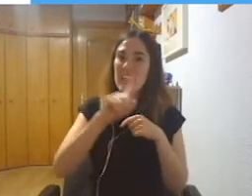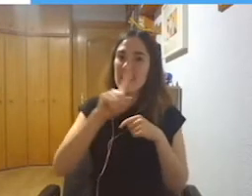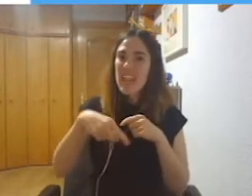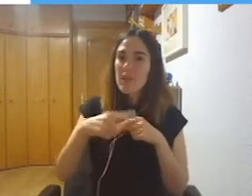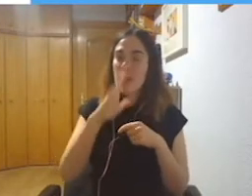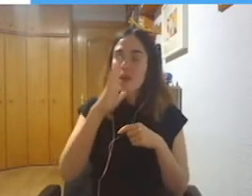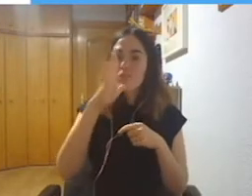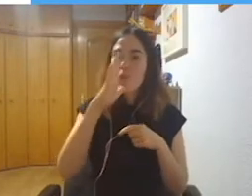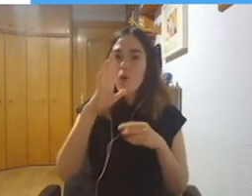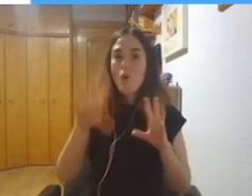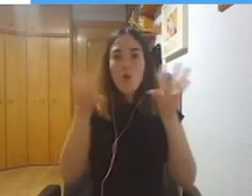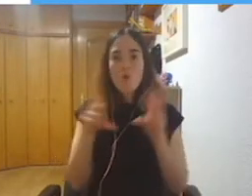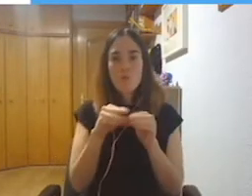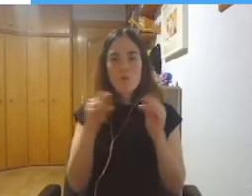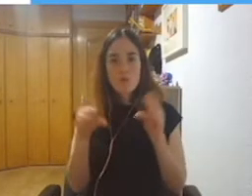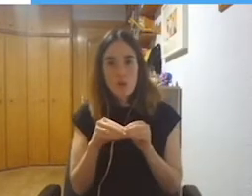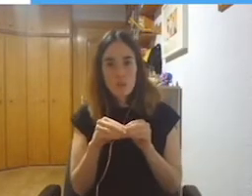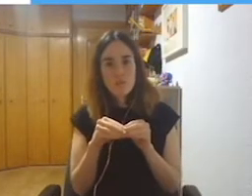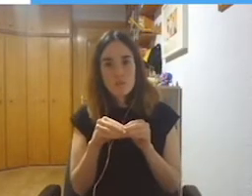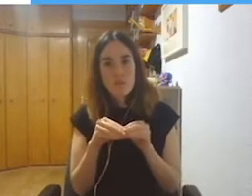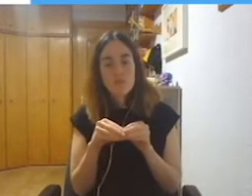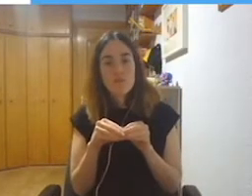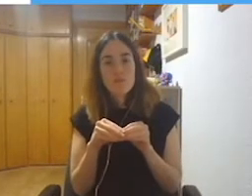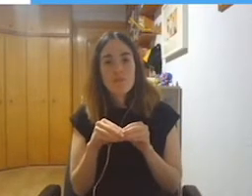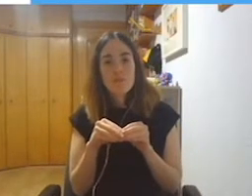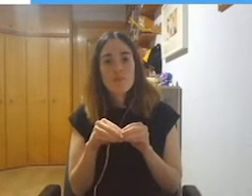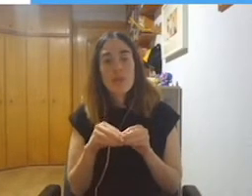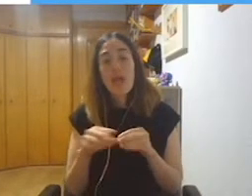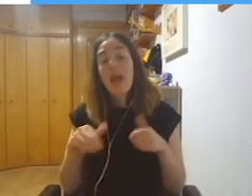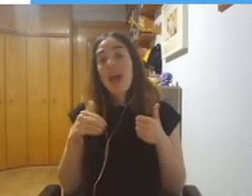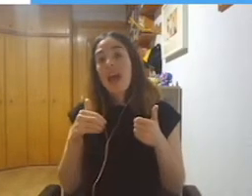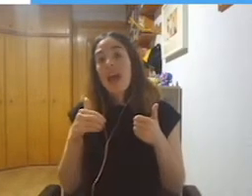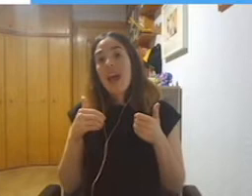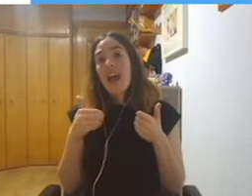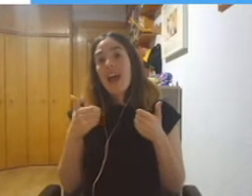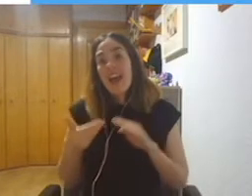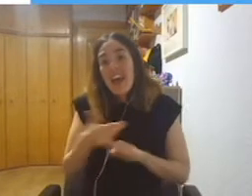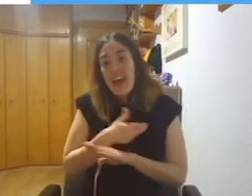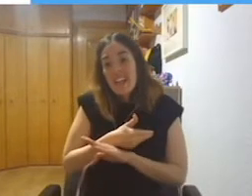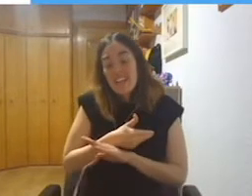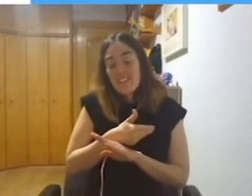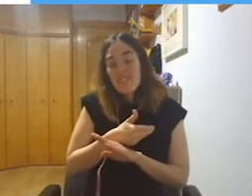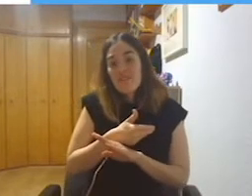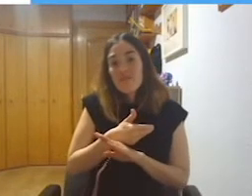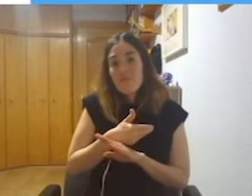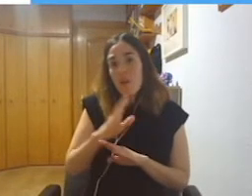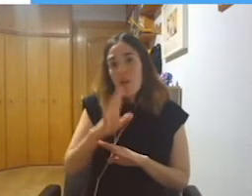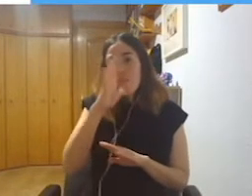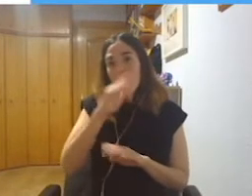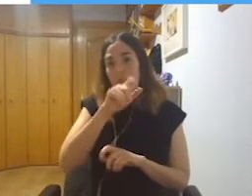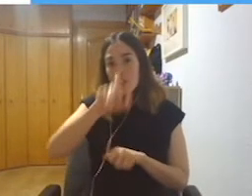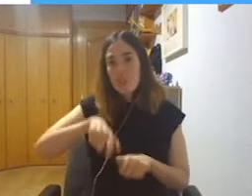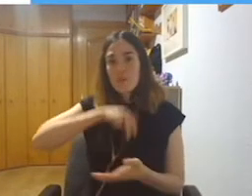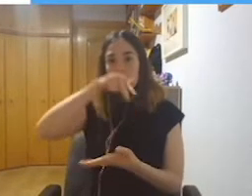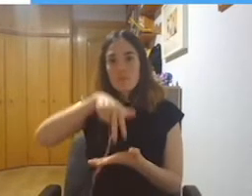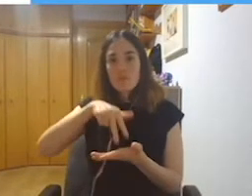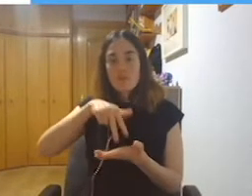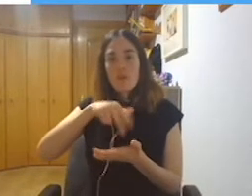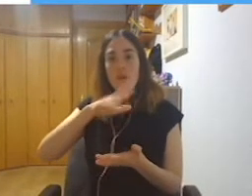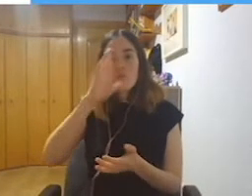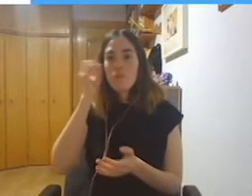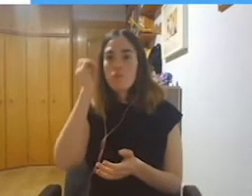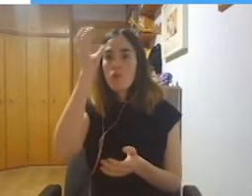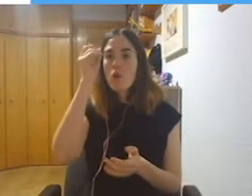de conclusiones. Antes de nada, quisiera, bueno, a los que están aquí presentes, los que están atendiendo